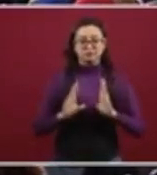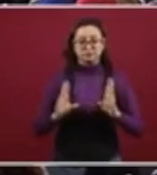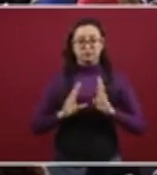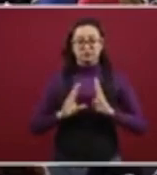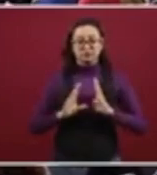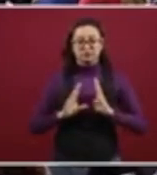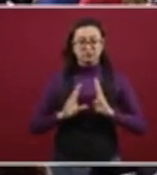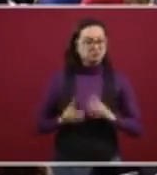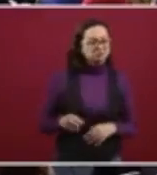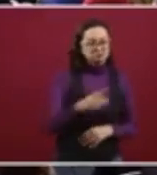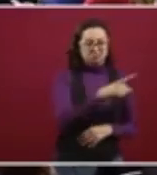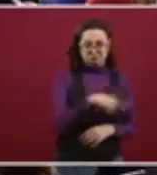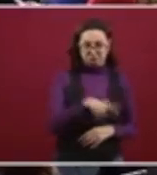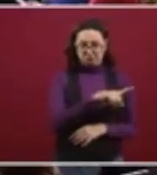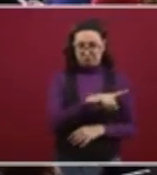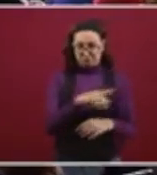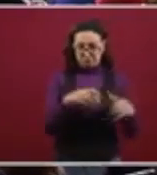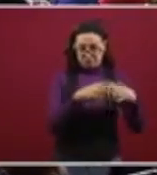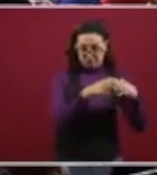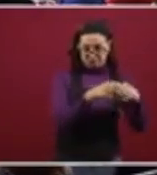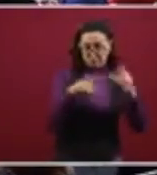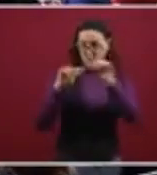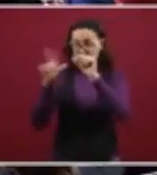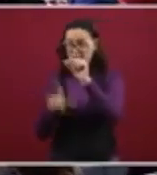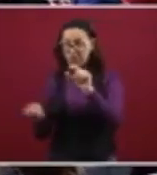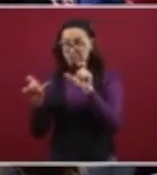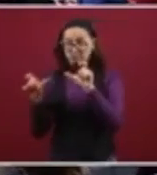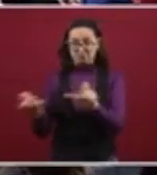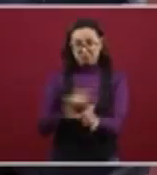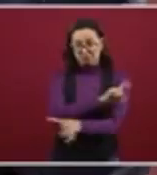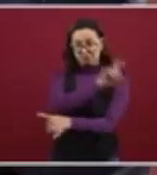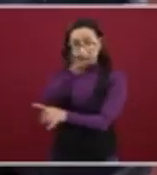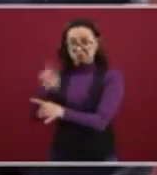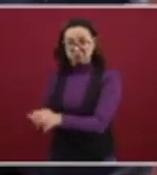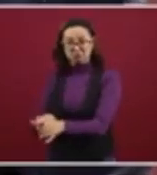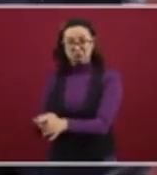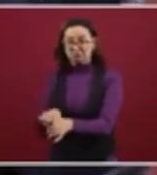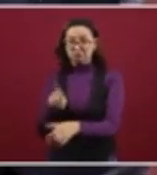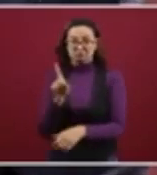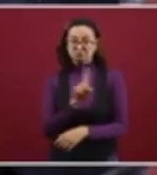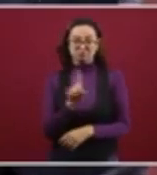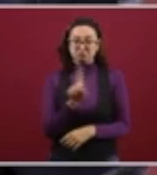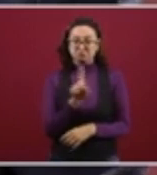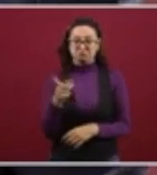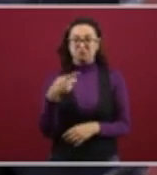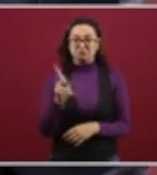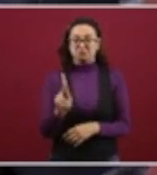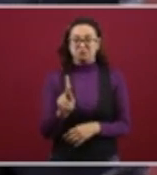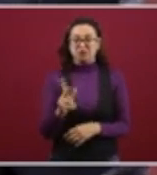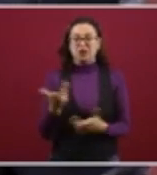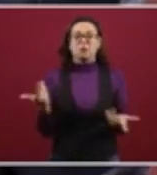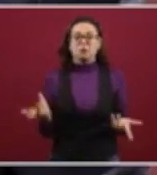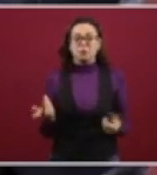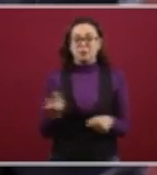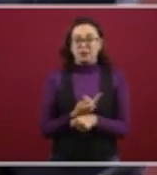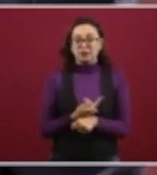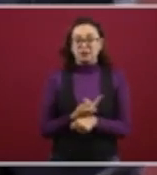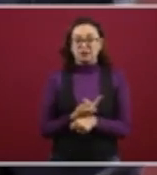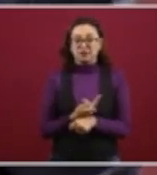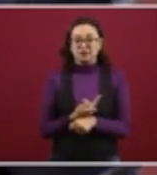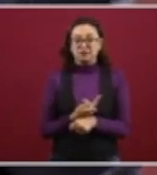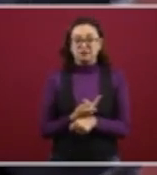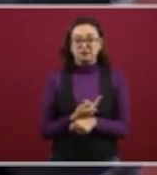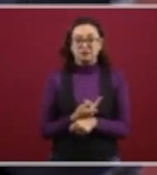pasado a formar parte de la Guardia Nacional, pero iban a pasar porque desaparecía la